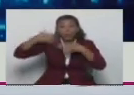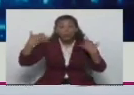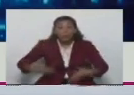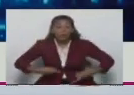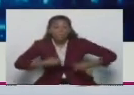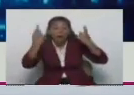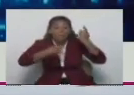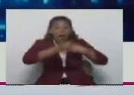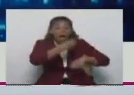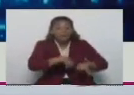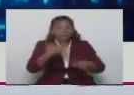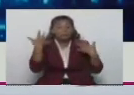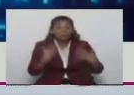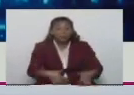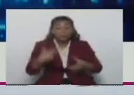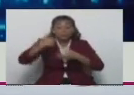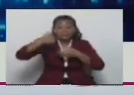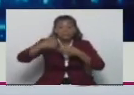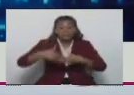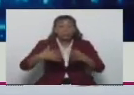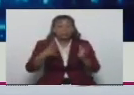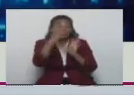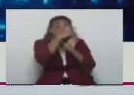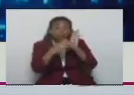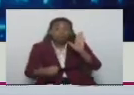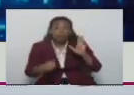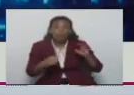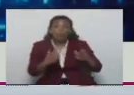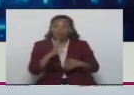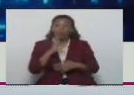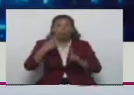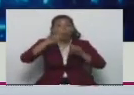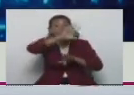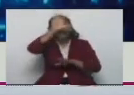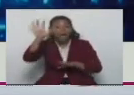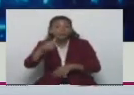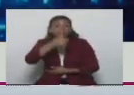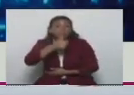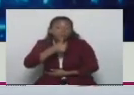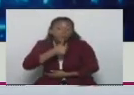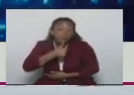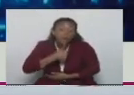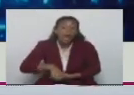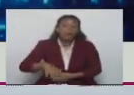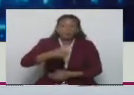¿Eh? El país fue sometido a una guerra económica que es difícil conseguir que otro país en el mundo la